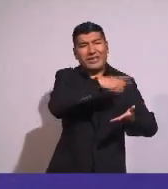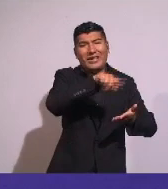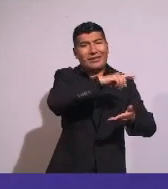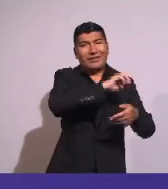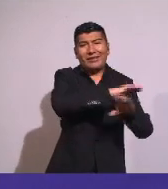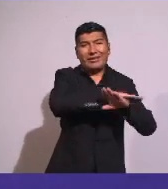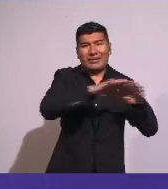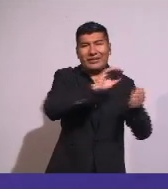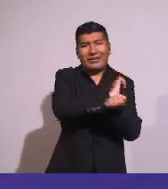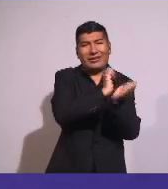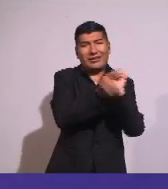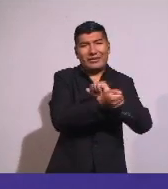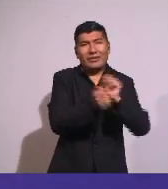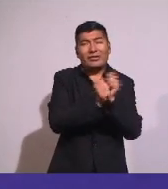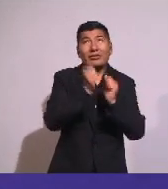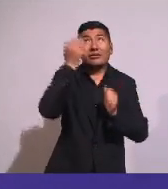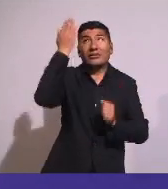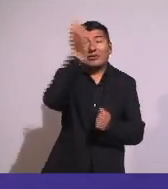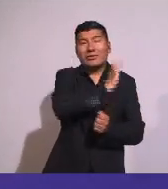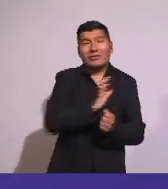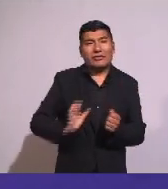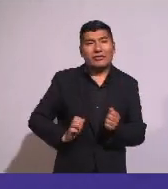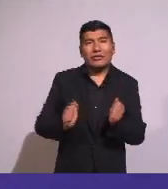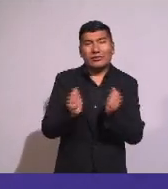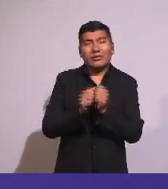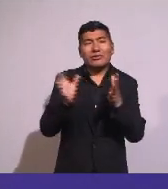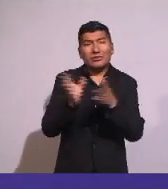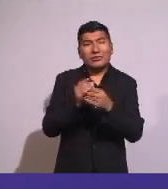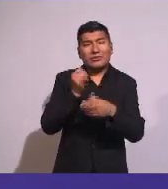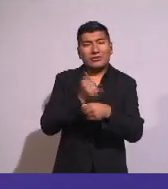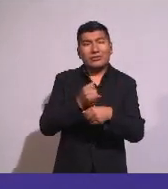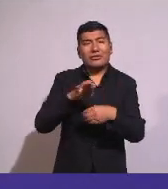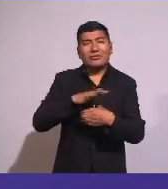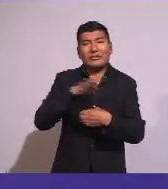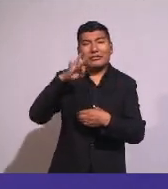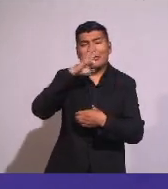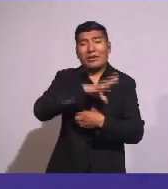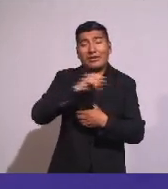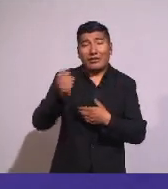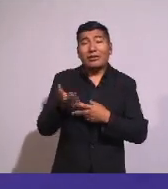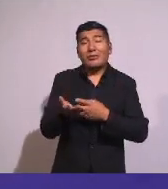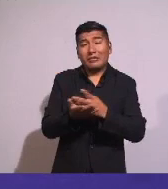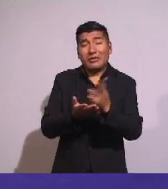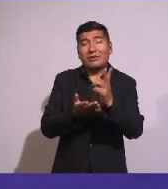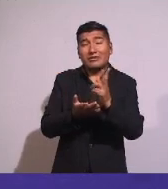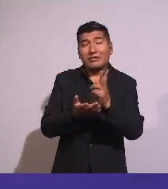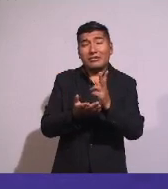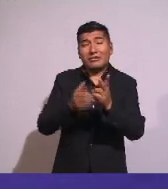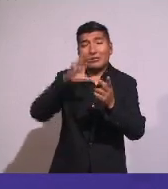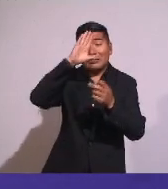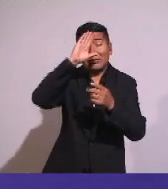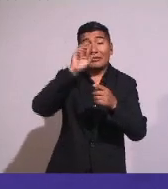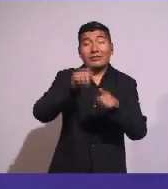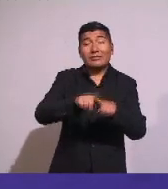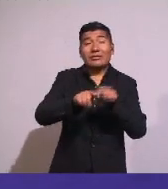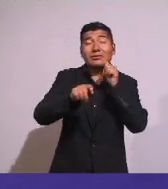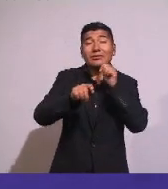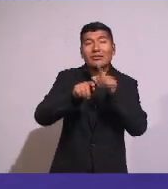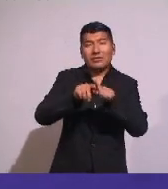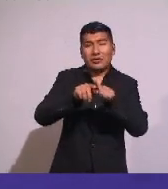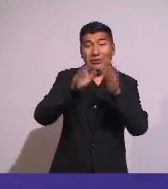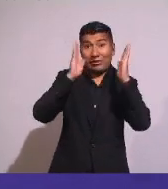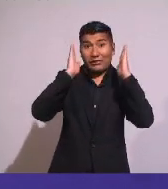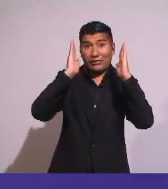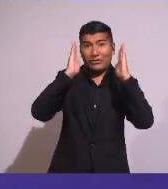transformados por cristo a través de un culto en espíritu y en verdad de manos atención